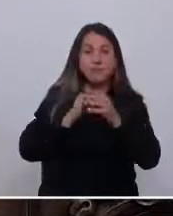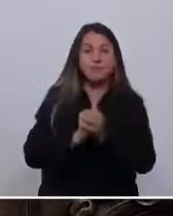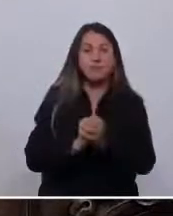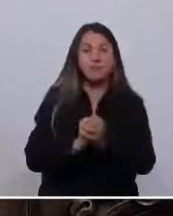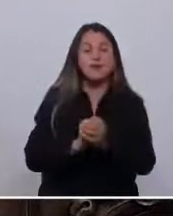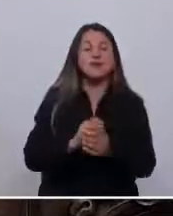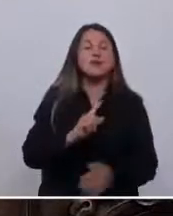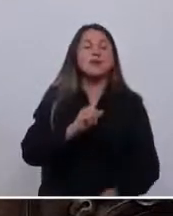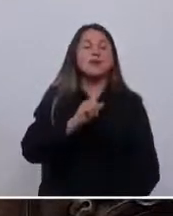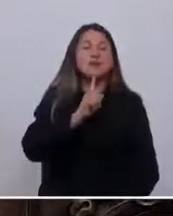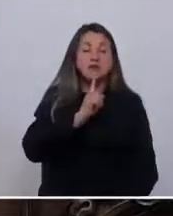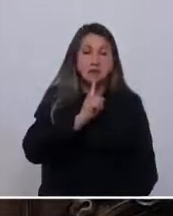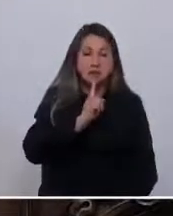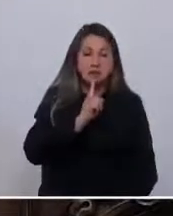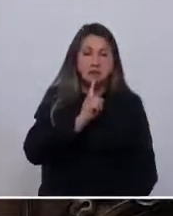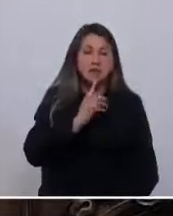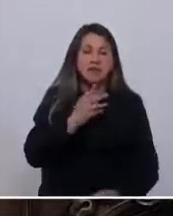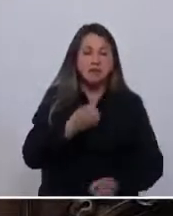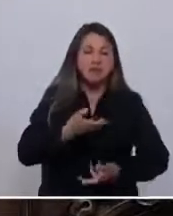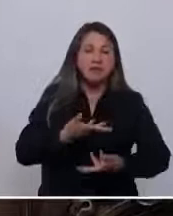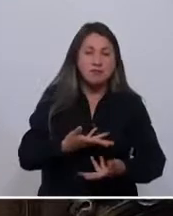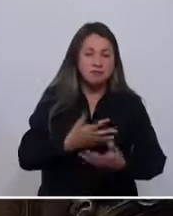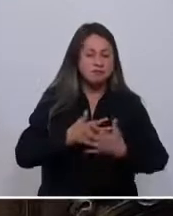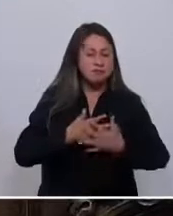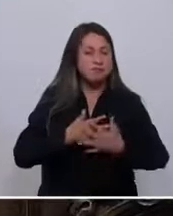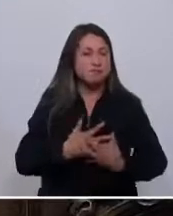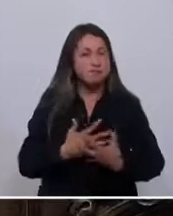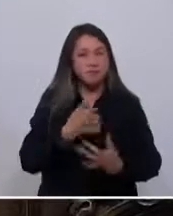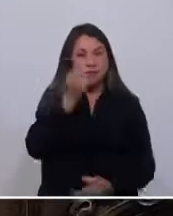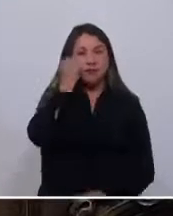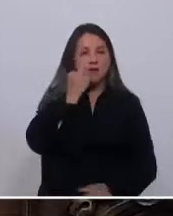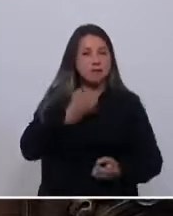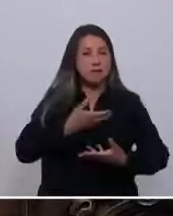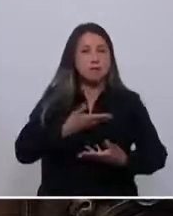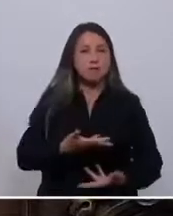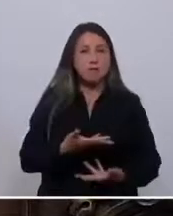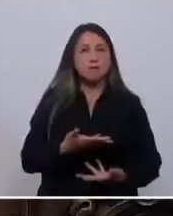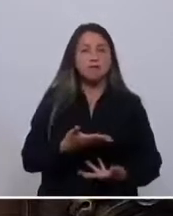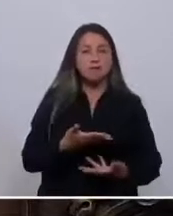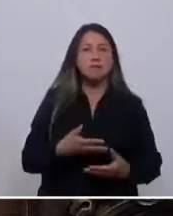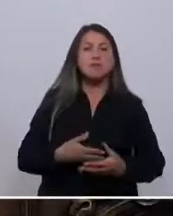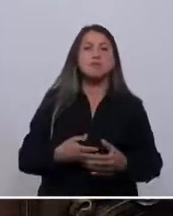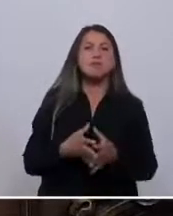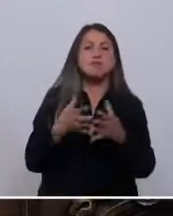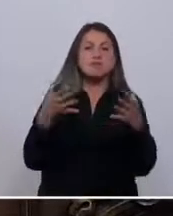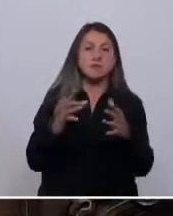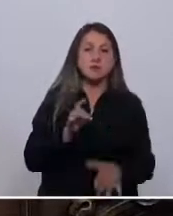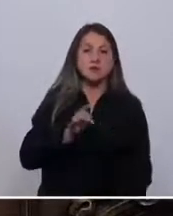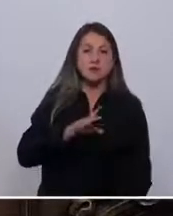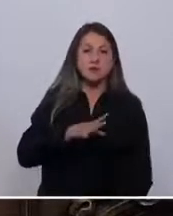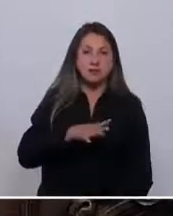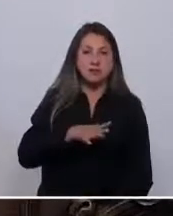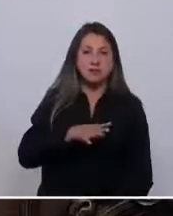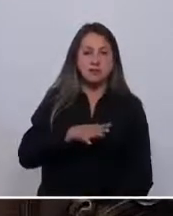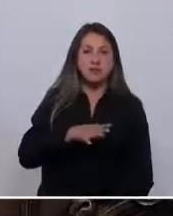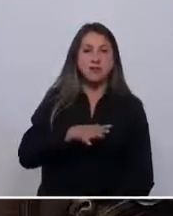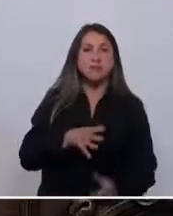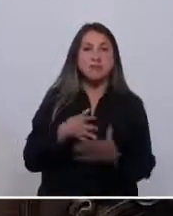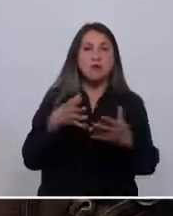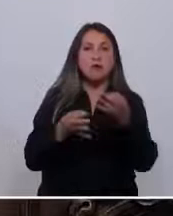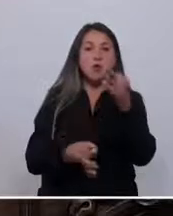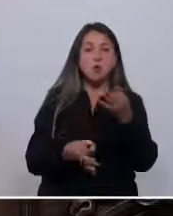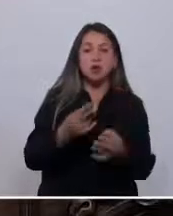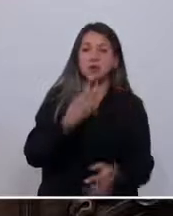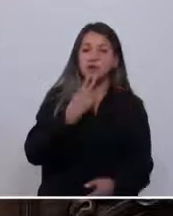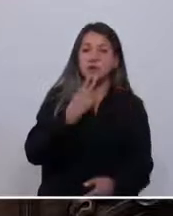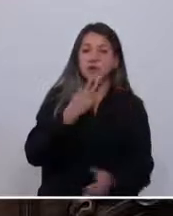tenemos que poner más pasión y más cariño para hacer más grande a Chile y cada vez más justa la vida en nuestra